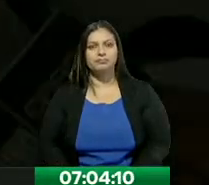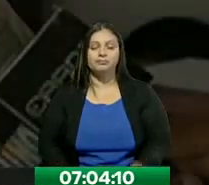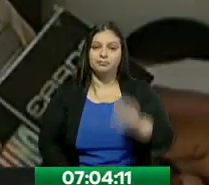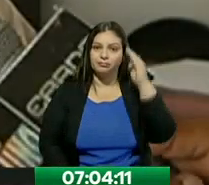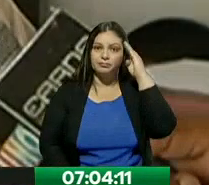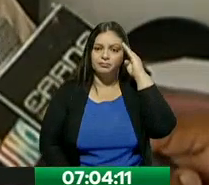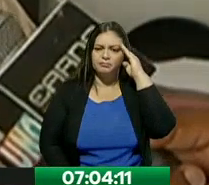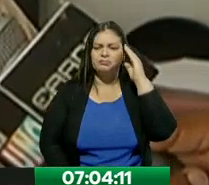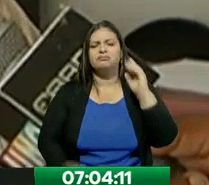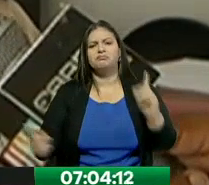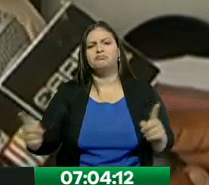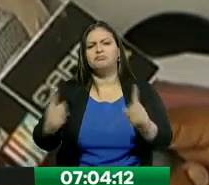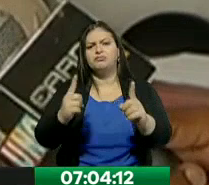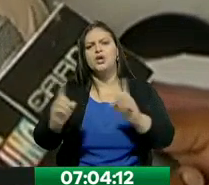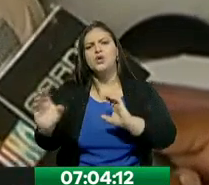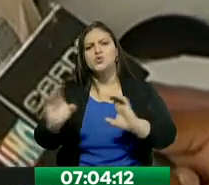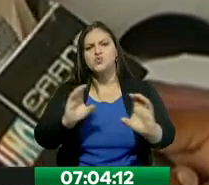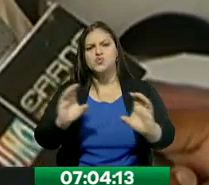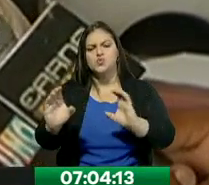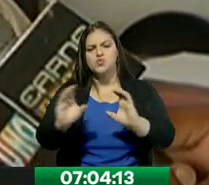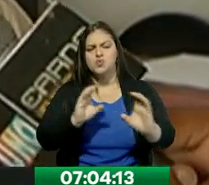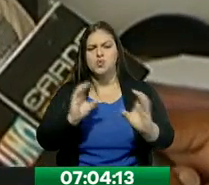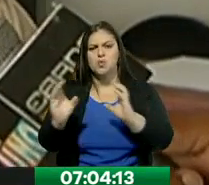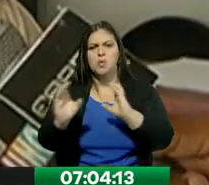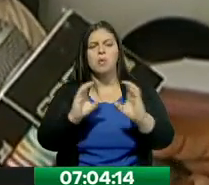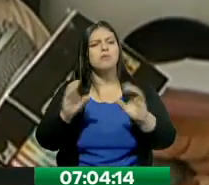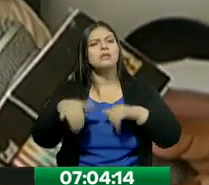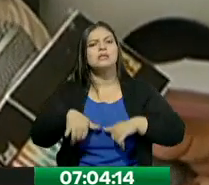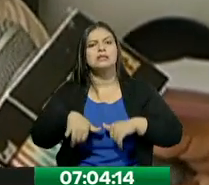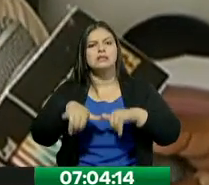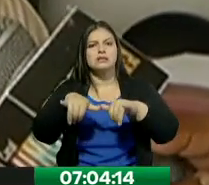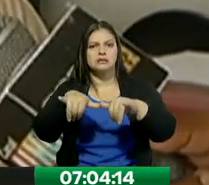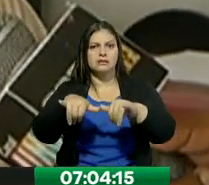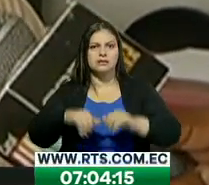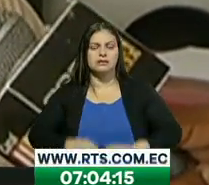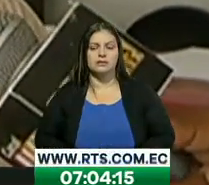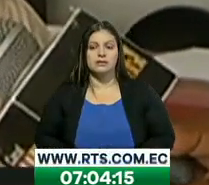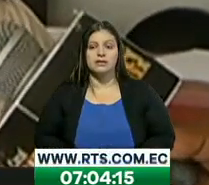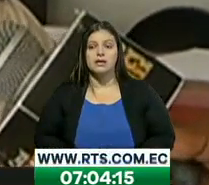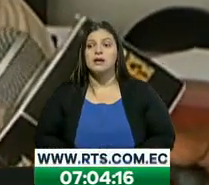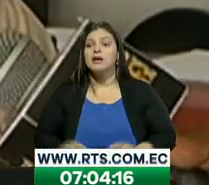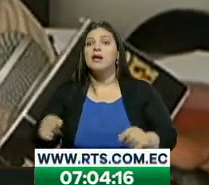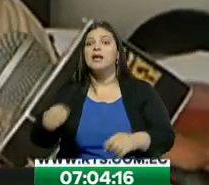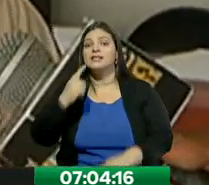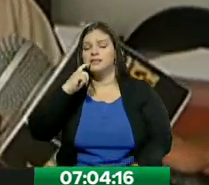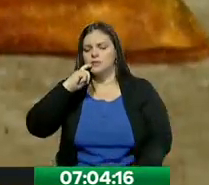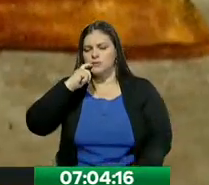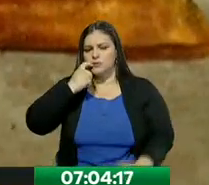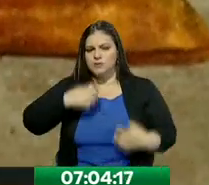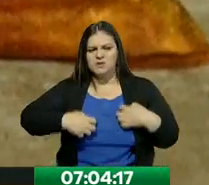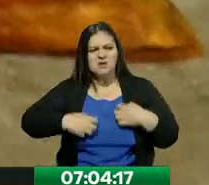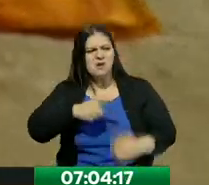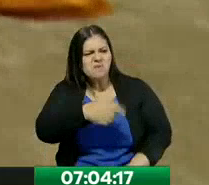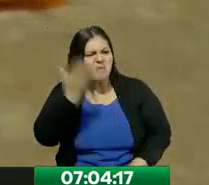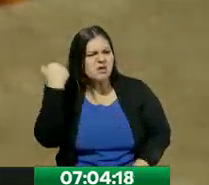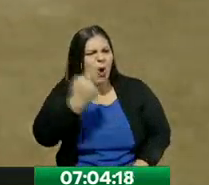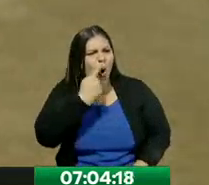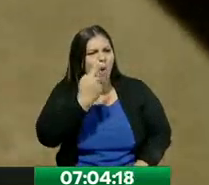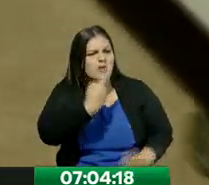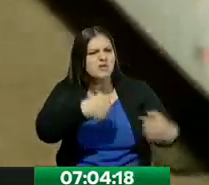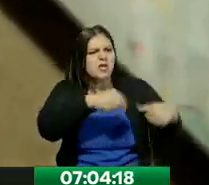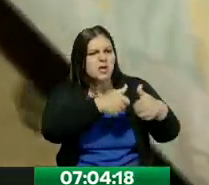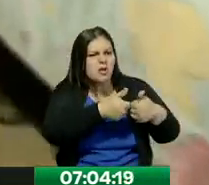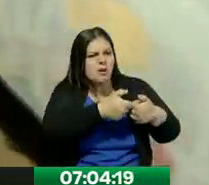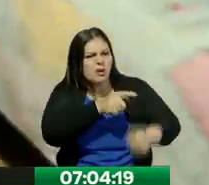supuesta comunicación con la anterior pareja, entonces el señor procedió a agredirle. La víctima de ese caso,